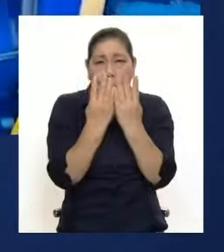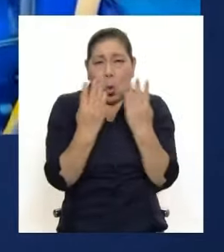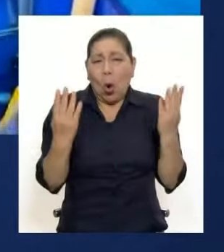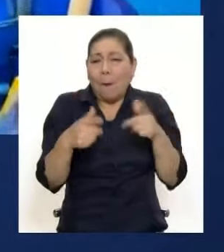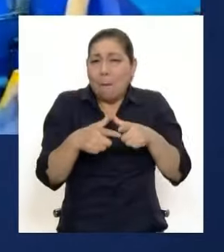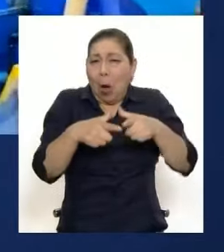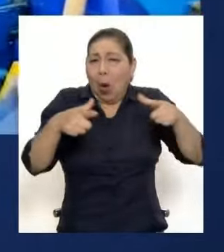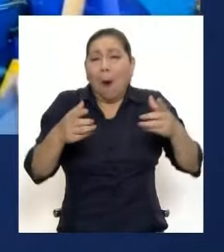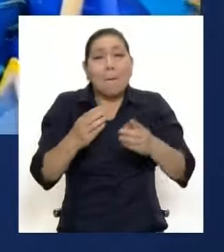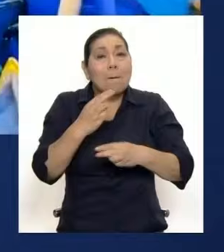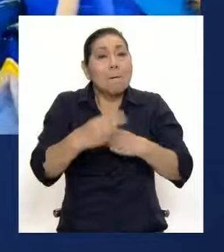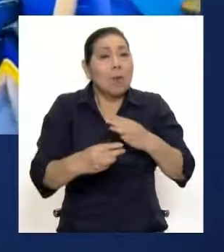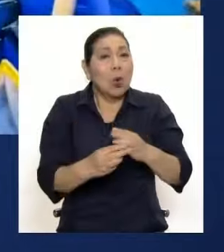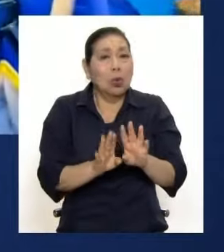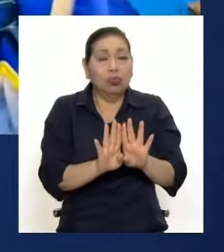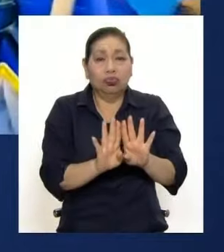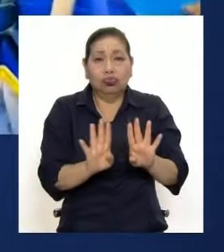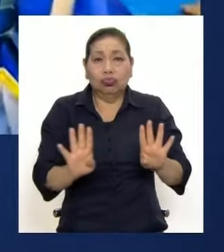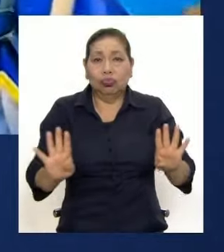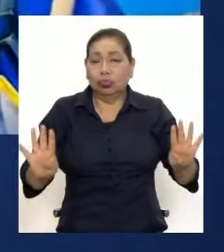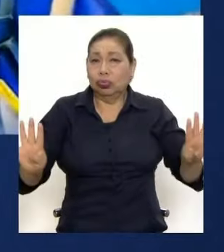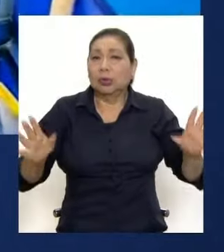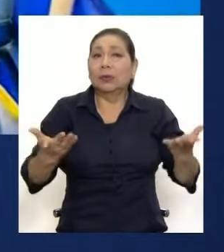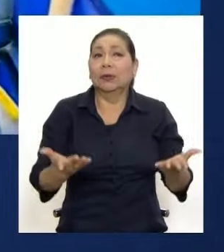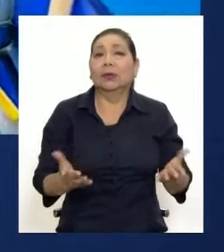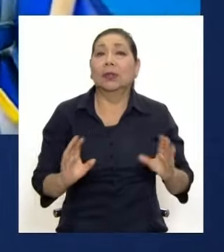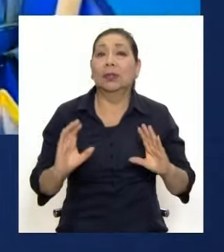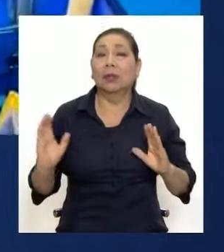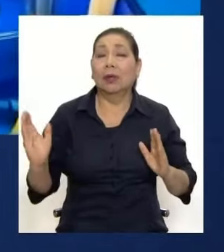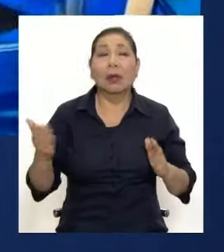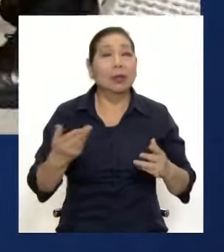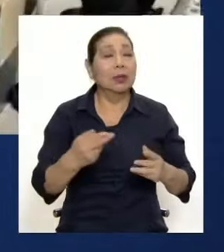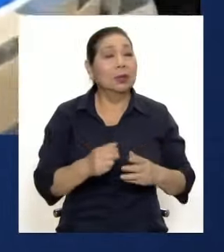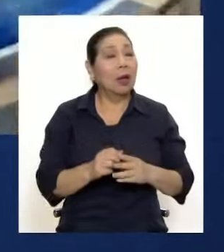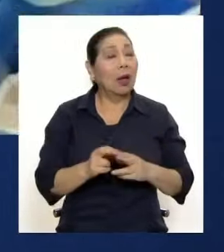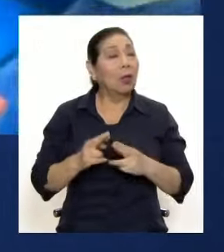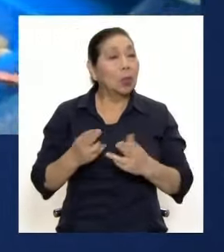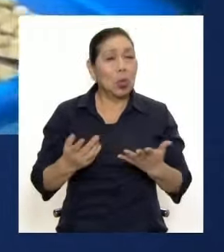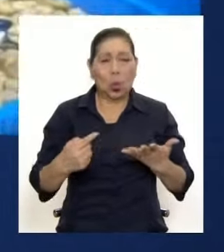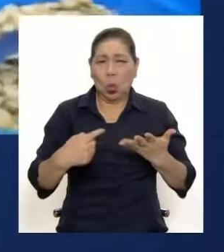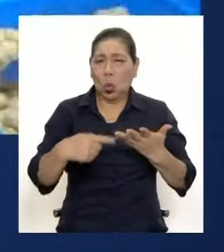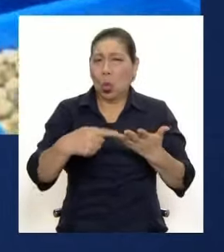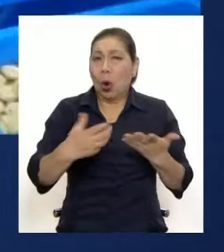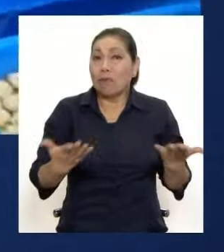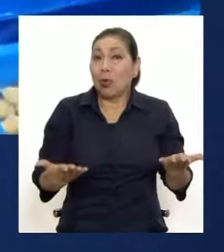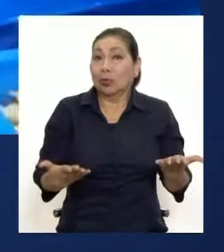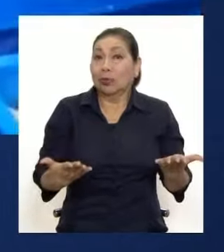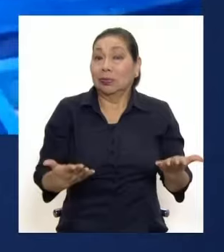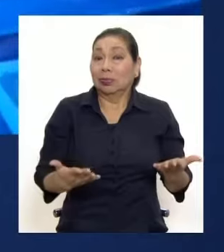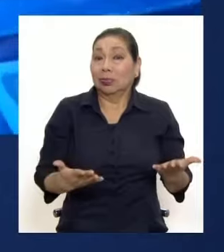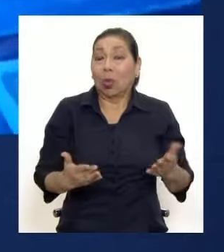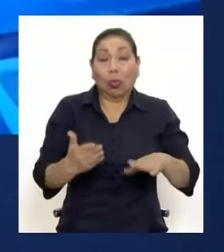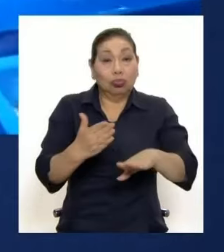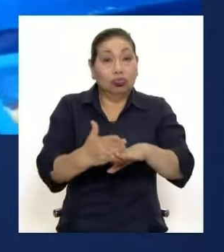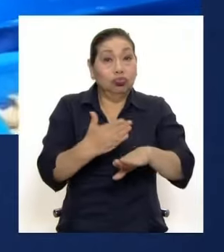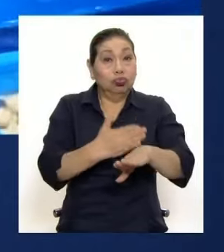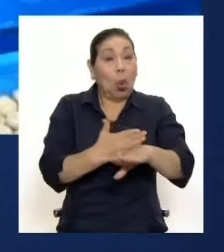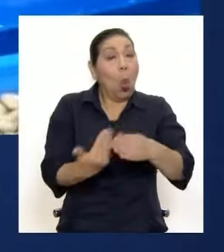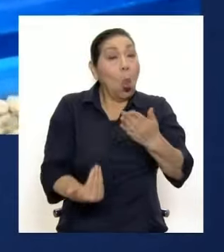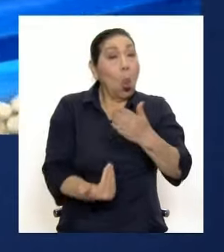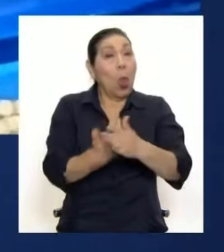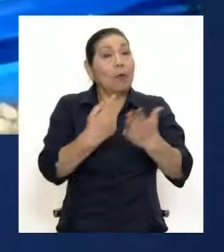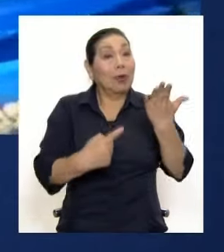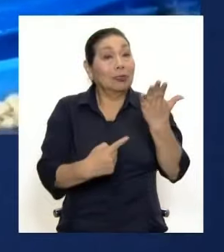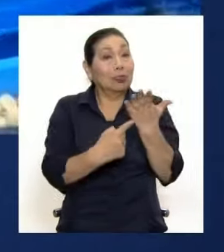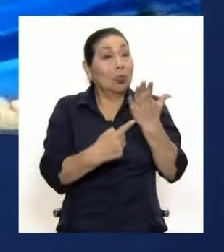más grande del mundo que es la presa de tres gargantas en el río yan sequan Entonces el nivel de desarrollo tecnológico a